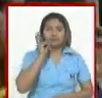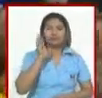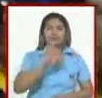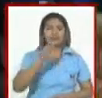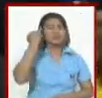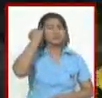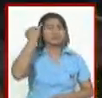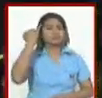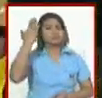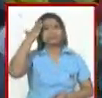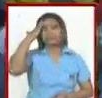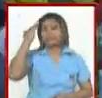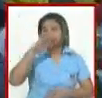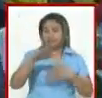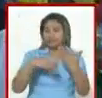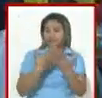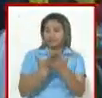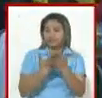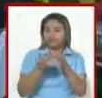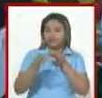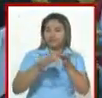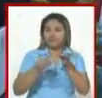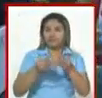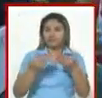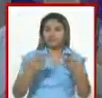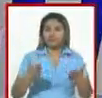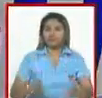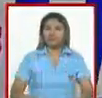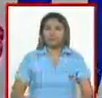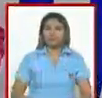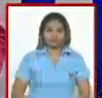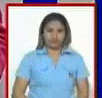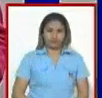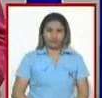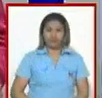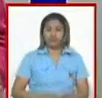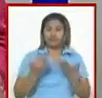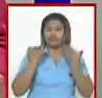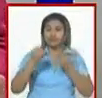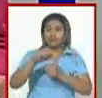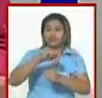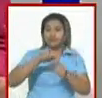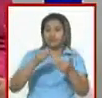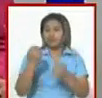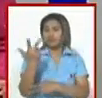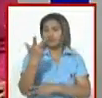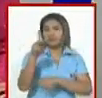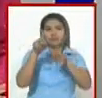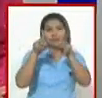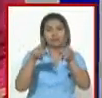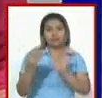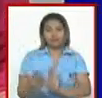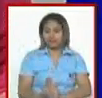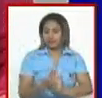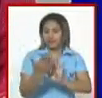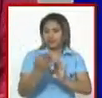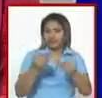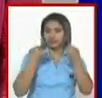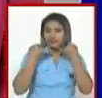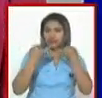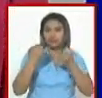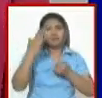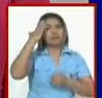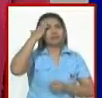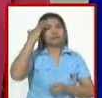su posición con respecto a todo lo señalado entre las informaciones hoy tres personas se presentaron a declarar